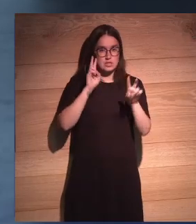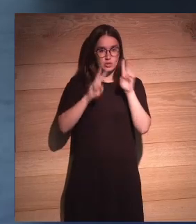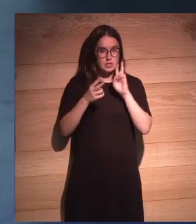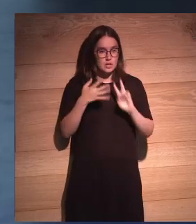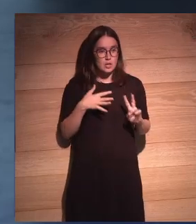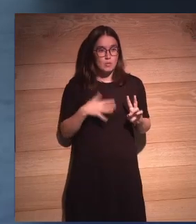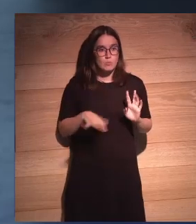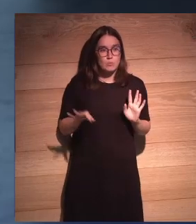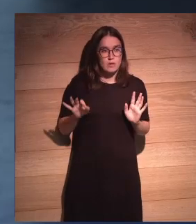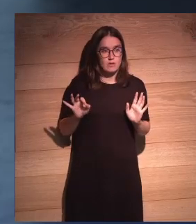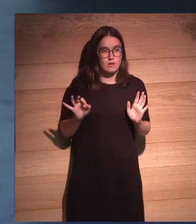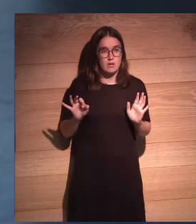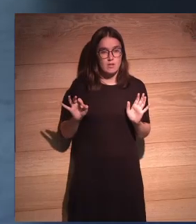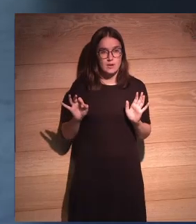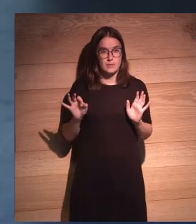que posiblemente